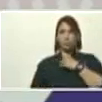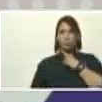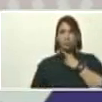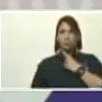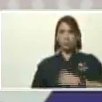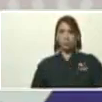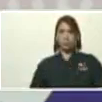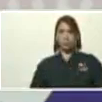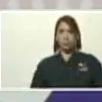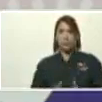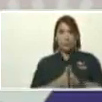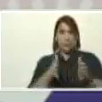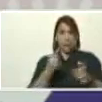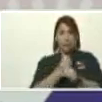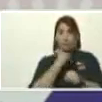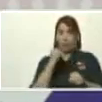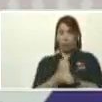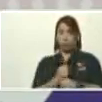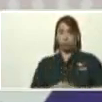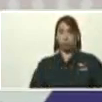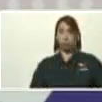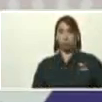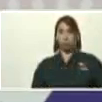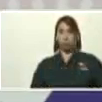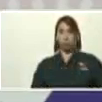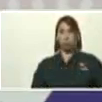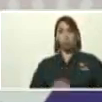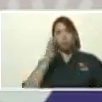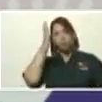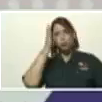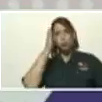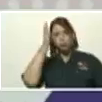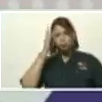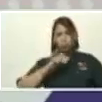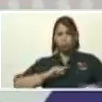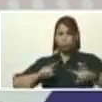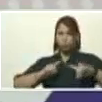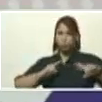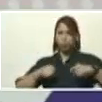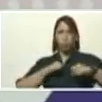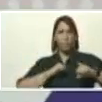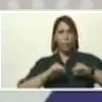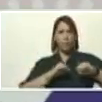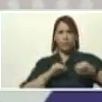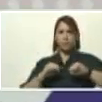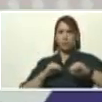Tremenda jornada de conciencia, de movilización.